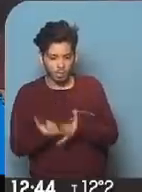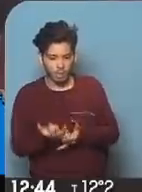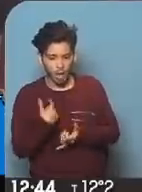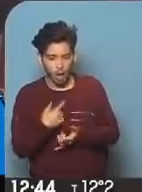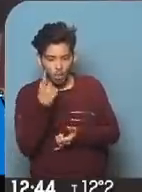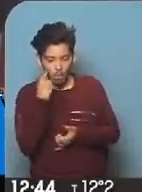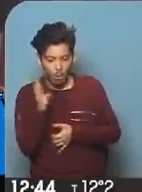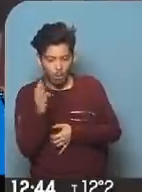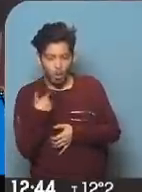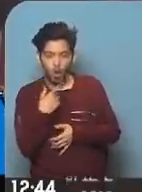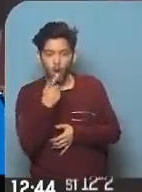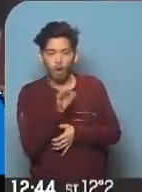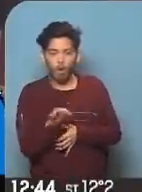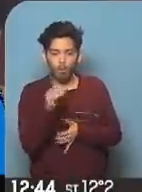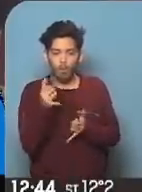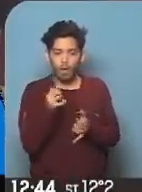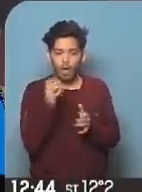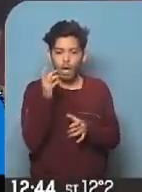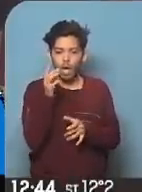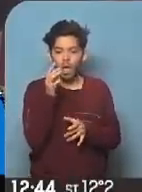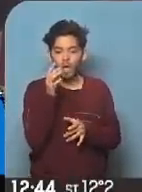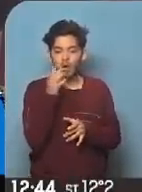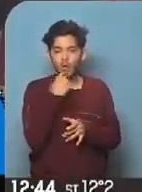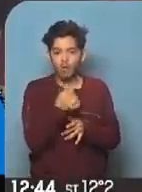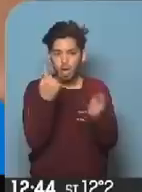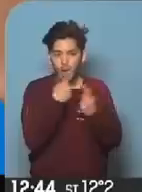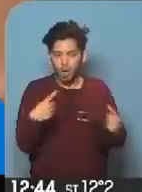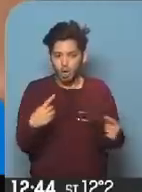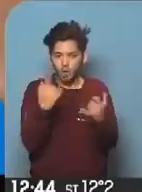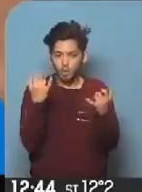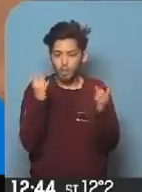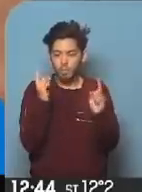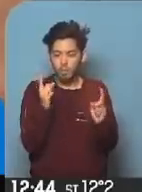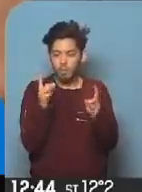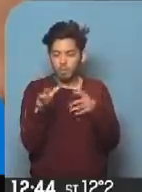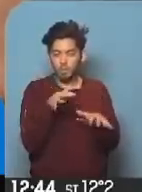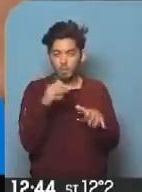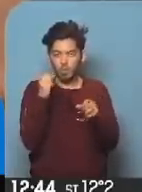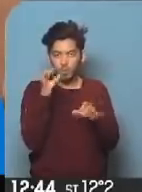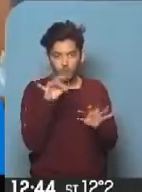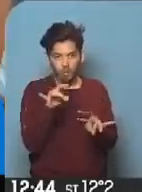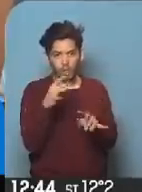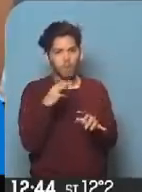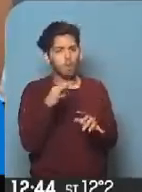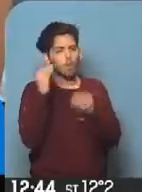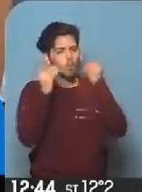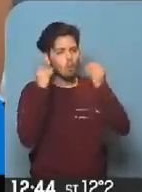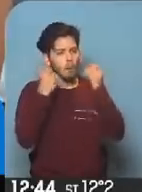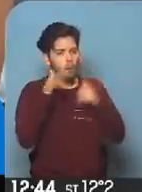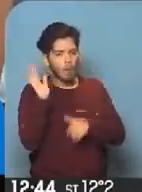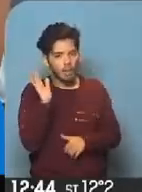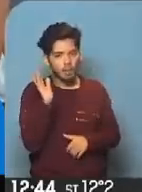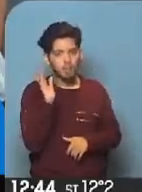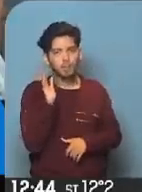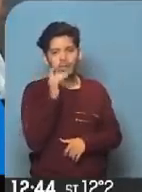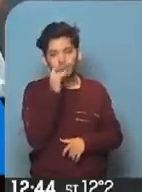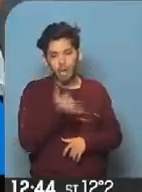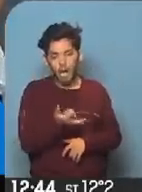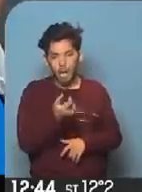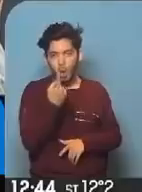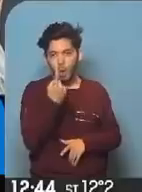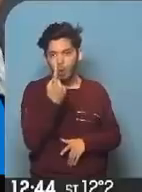diga o cometa las torpezas que ha cometido últimamente. ¿A qué le tenemos que temer o qué nos debe preocupar más? Si que exista